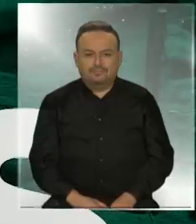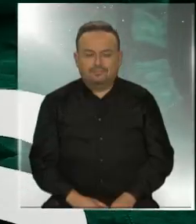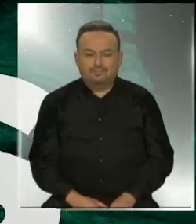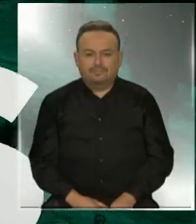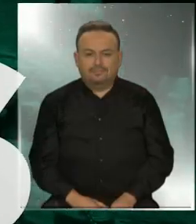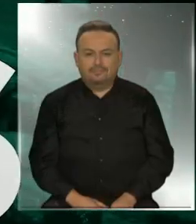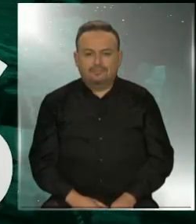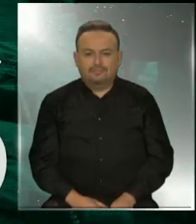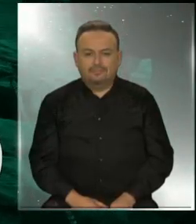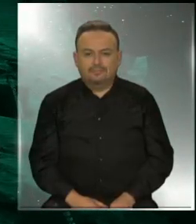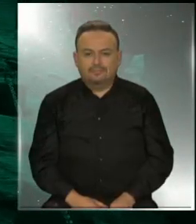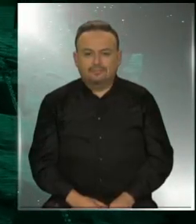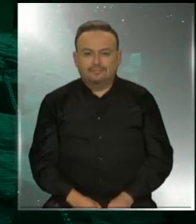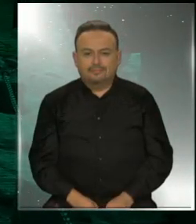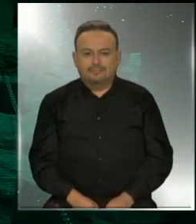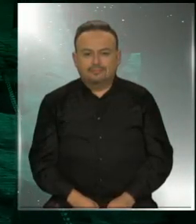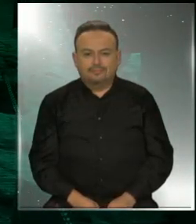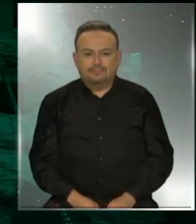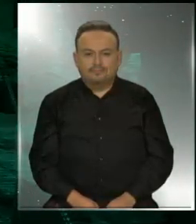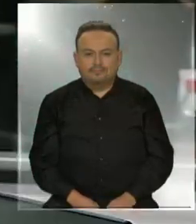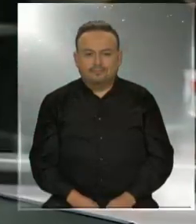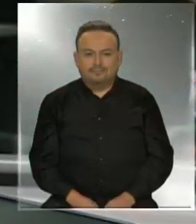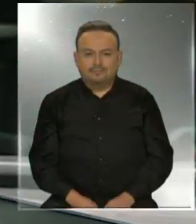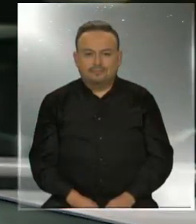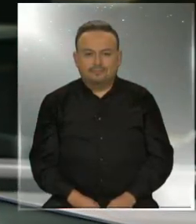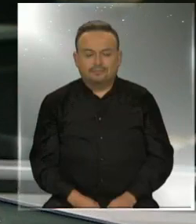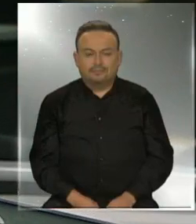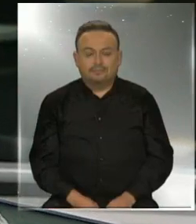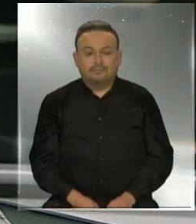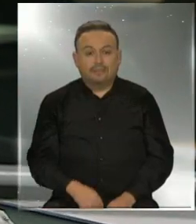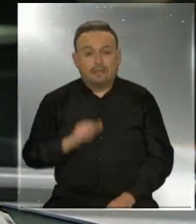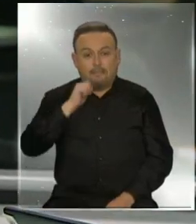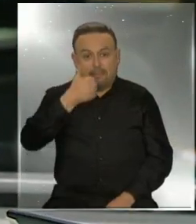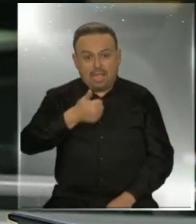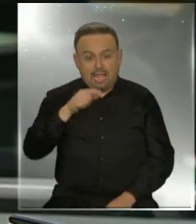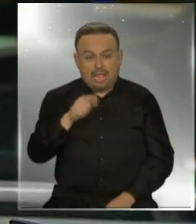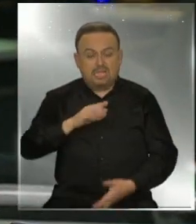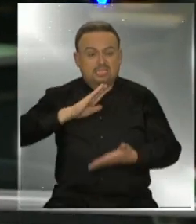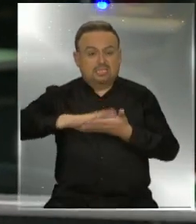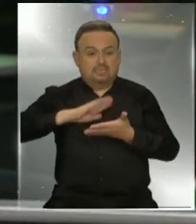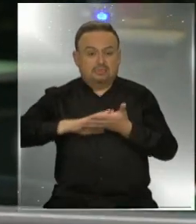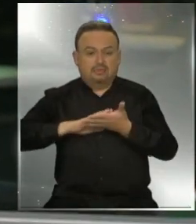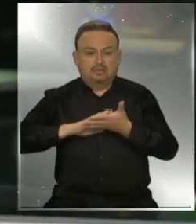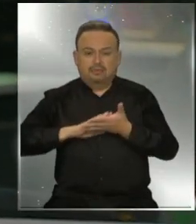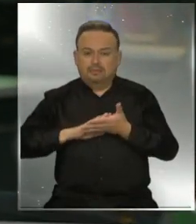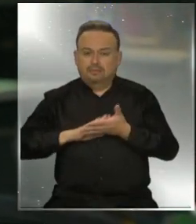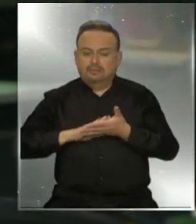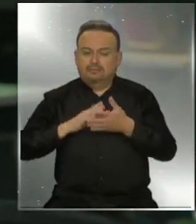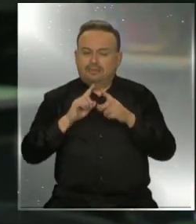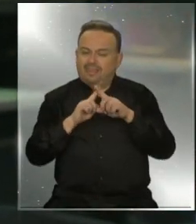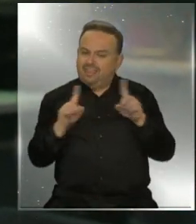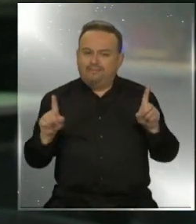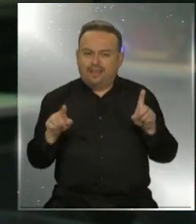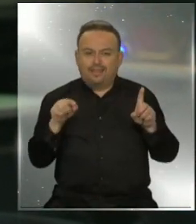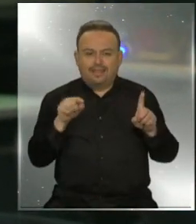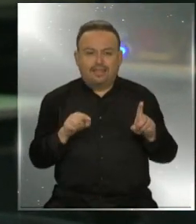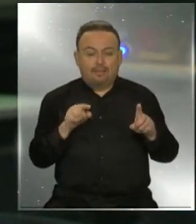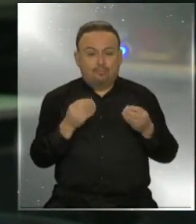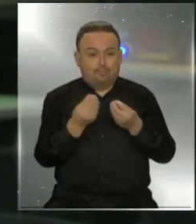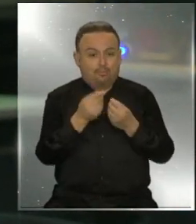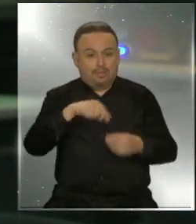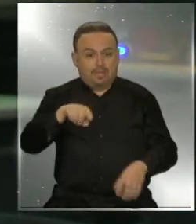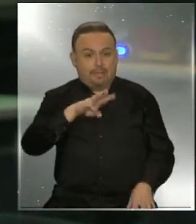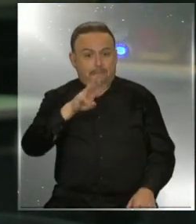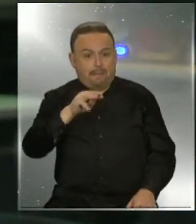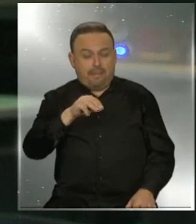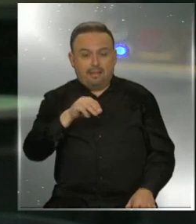Mega Noticias, reportajes. La de mañana será una celebración muy, muy distinta. Muchas mamás